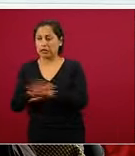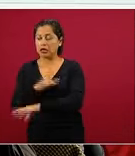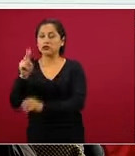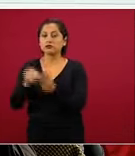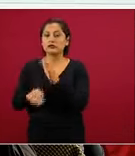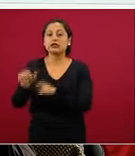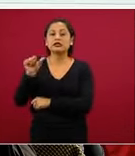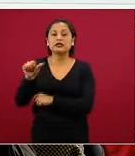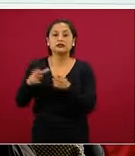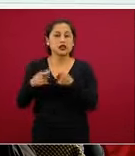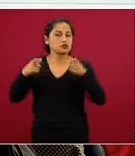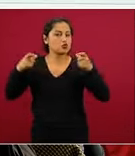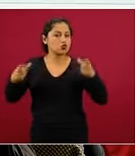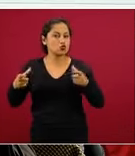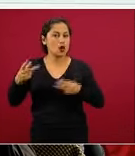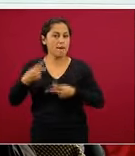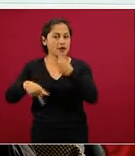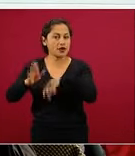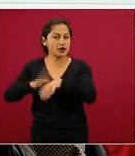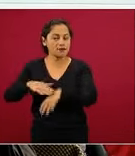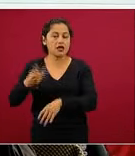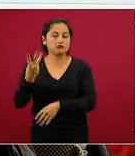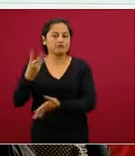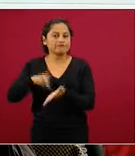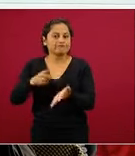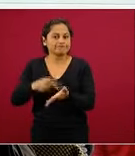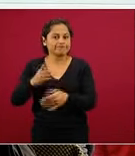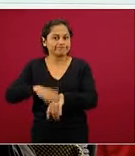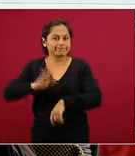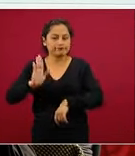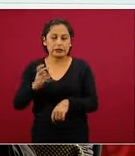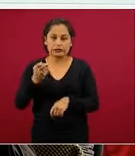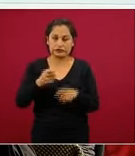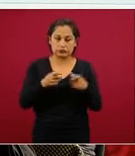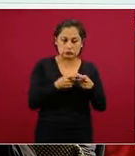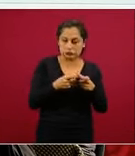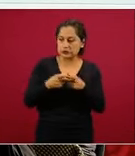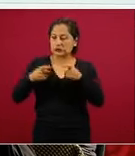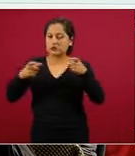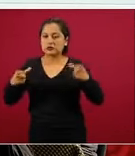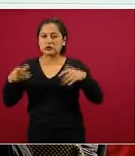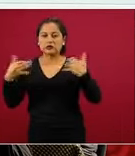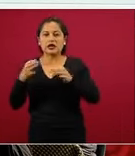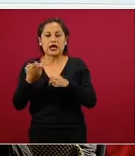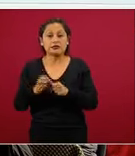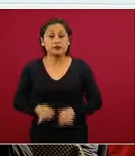se había incrementado en 3 veces, ¿no? Este es un crecimiento realmente